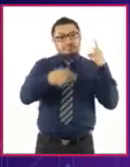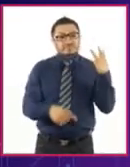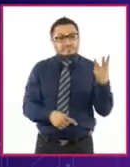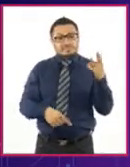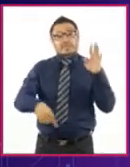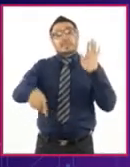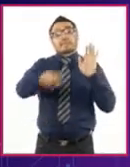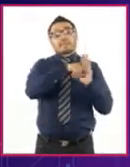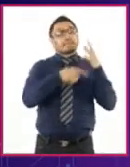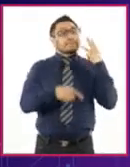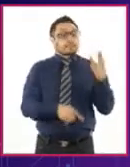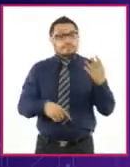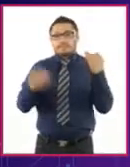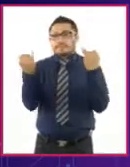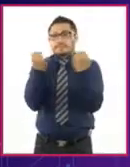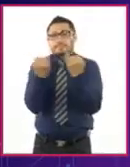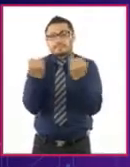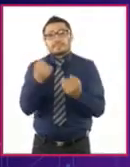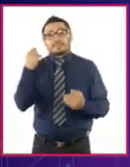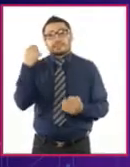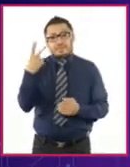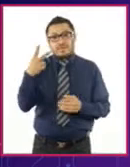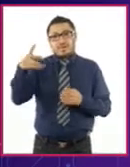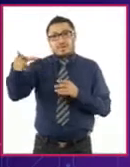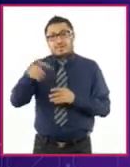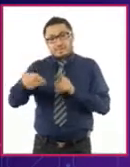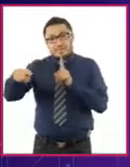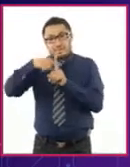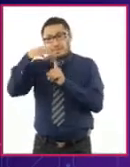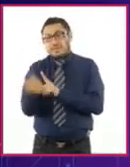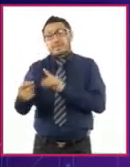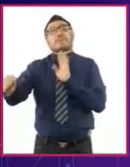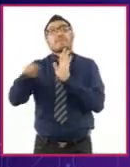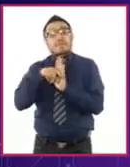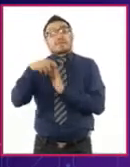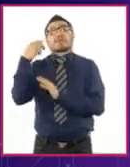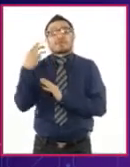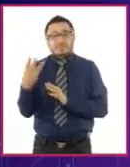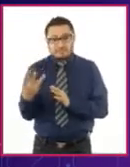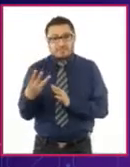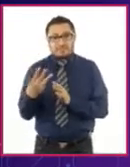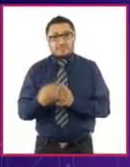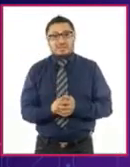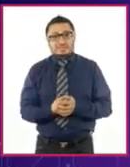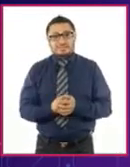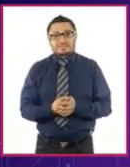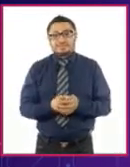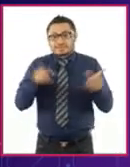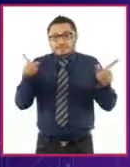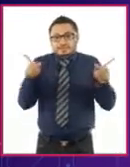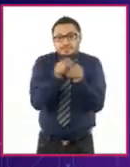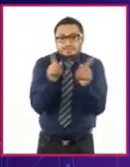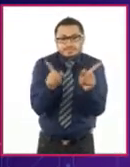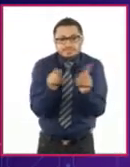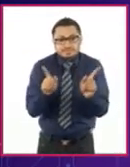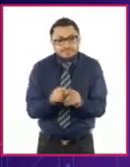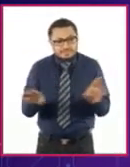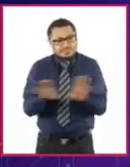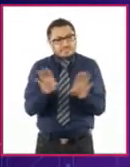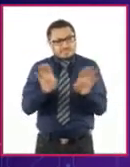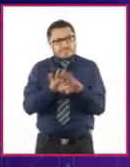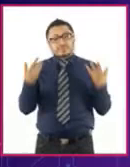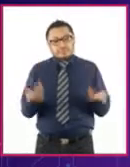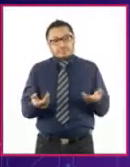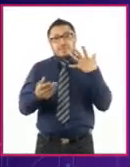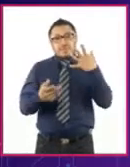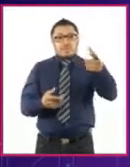menos 3 es igual a 2x más 9 menos 3. Al simplificar nos queda como